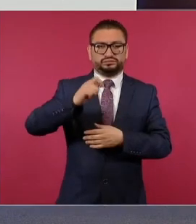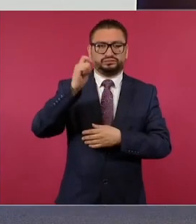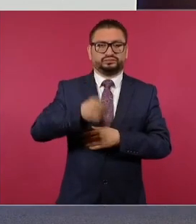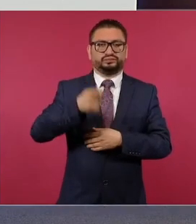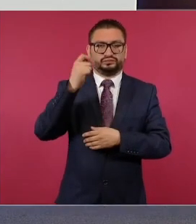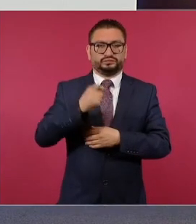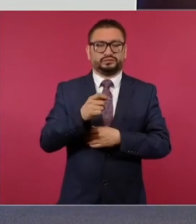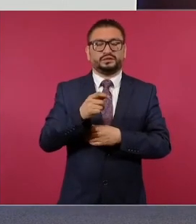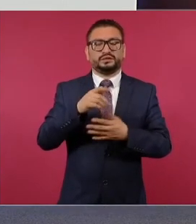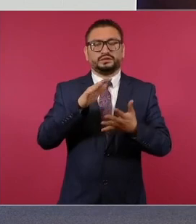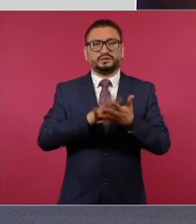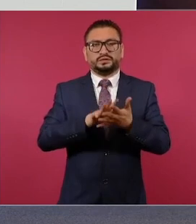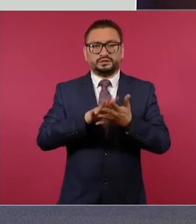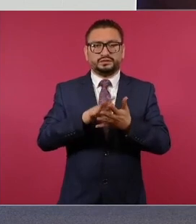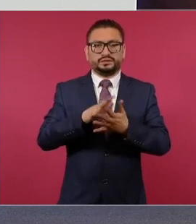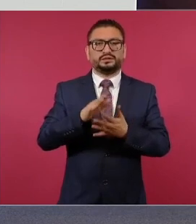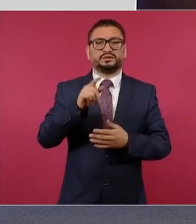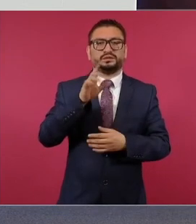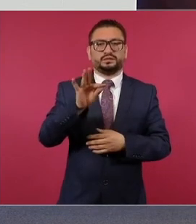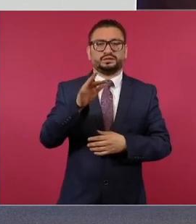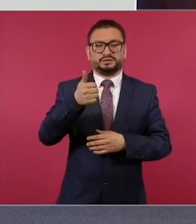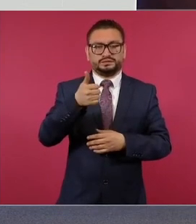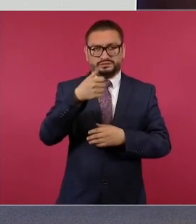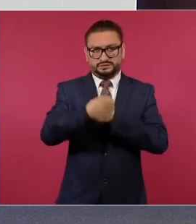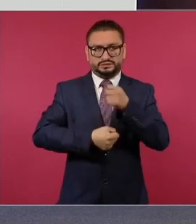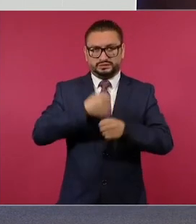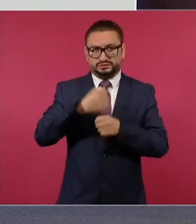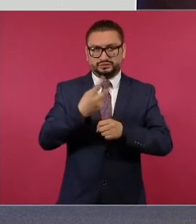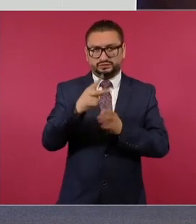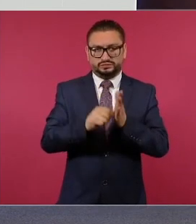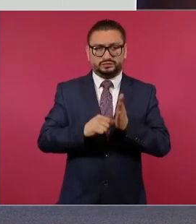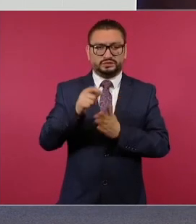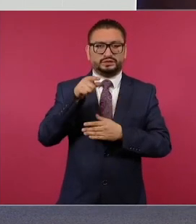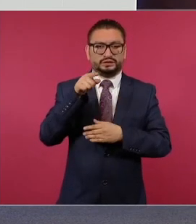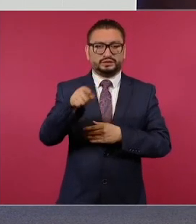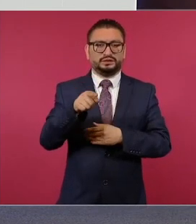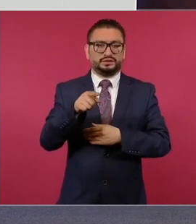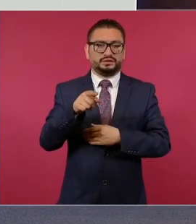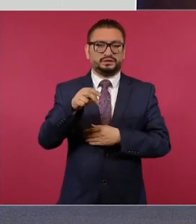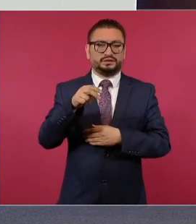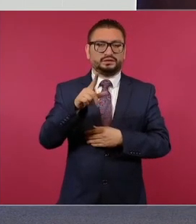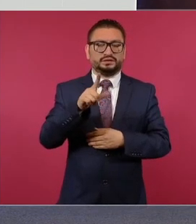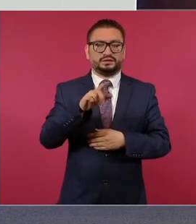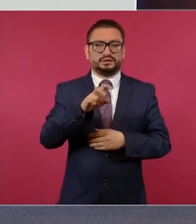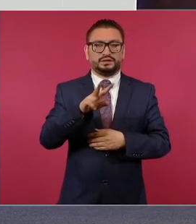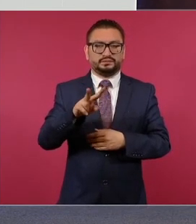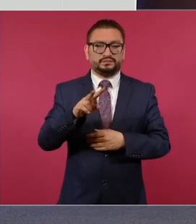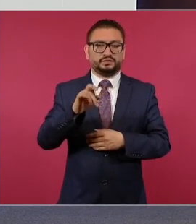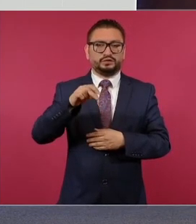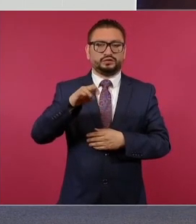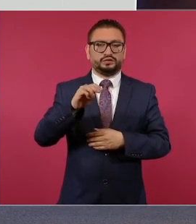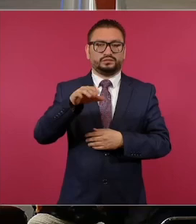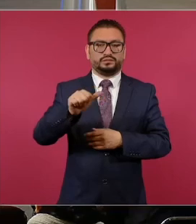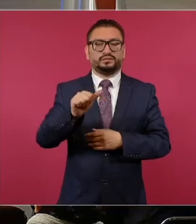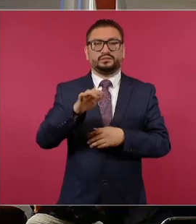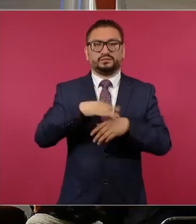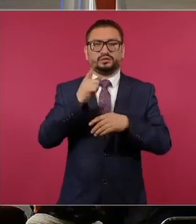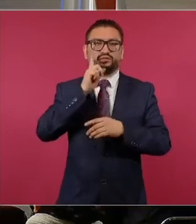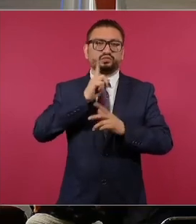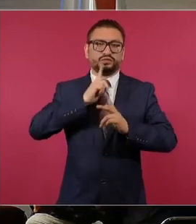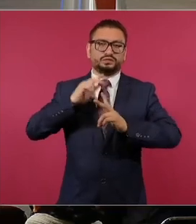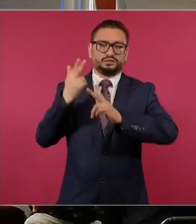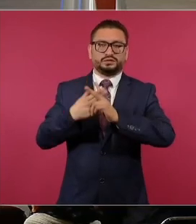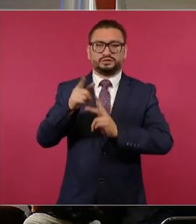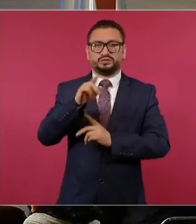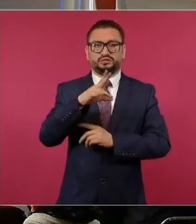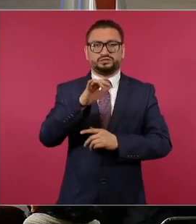de prisión vitalicia más 46 años y 2 meses a Lev Norman por el delito de feminicidio de